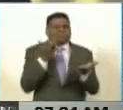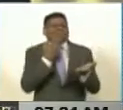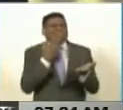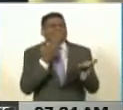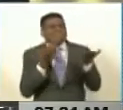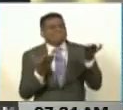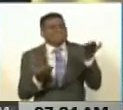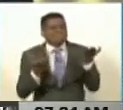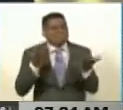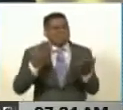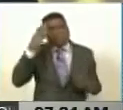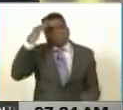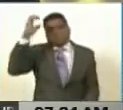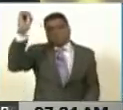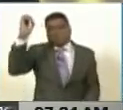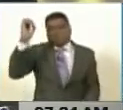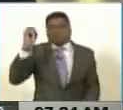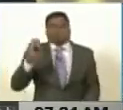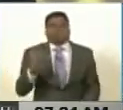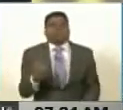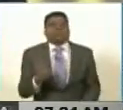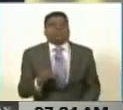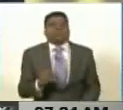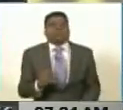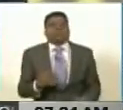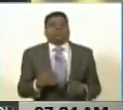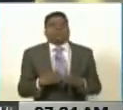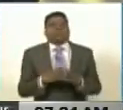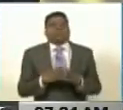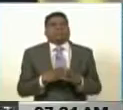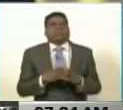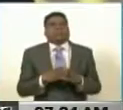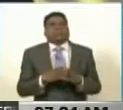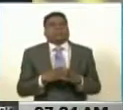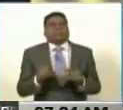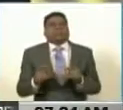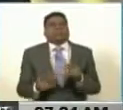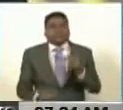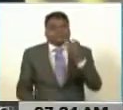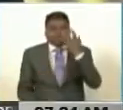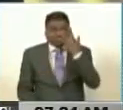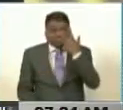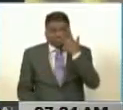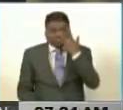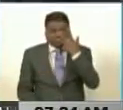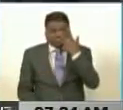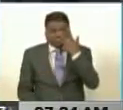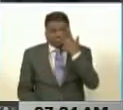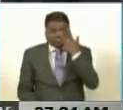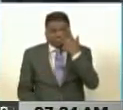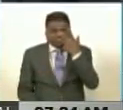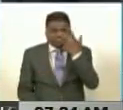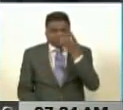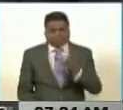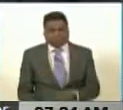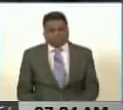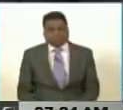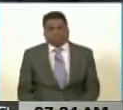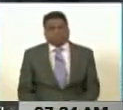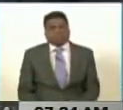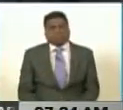sobre el tema venezolano y de su representante, con lo que tú acabas de leer, notará